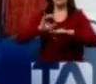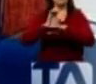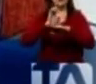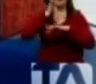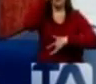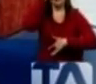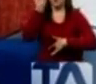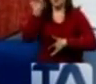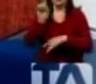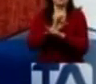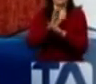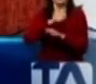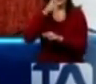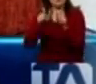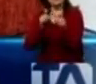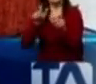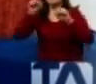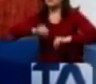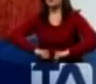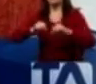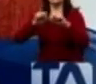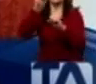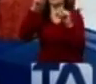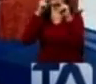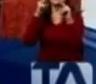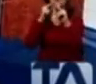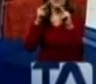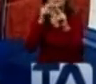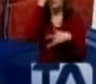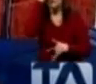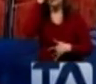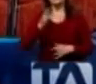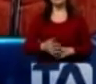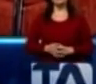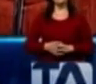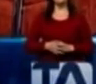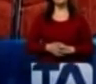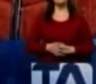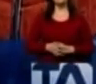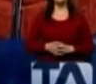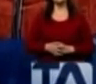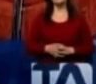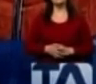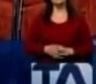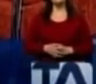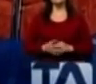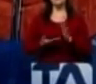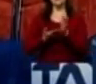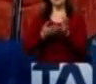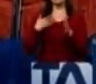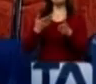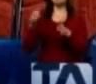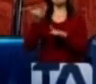esta Efectivamente. Enfermedad, ¿no? Tenemos que conocer justamente de qué se trata, cómo se da y a dónde podemos acudir en caso de tener